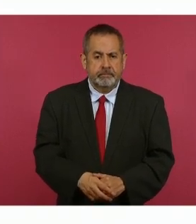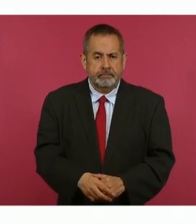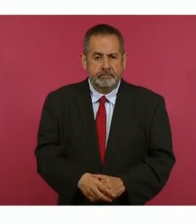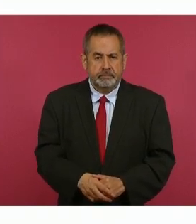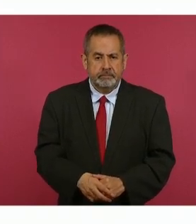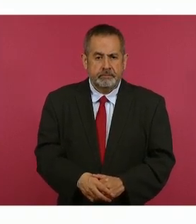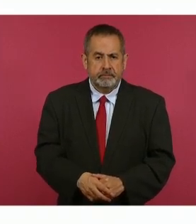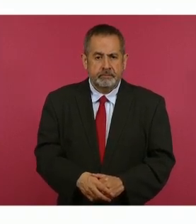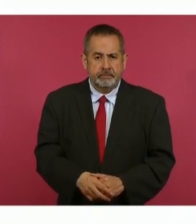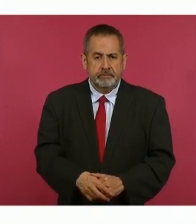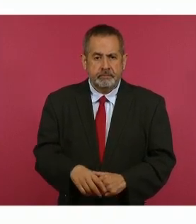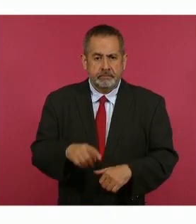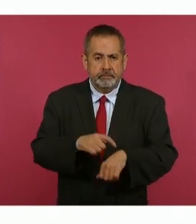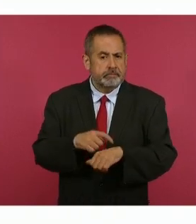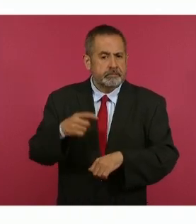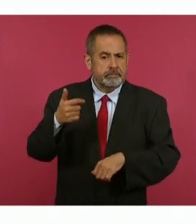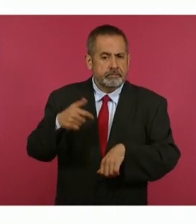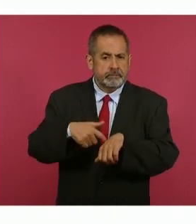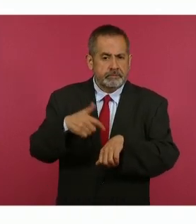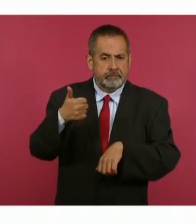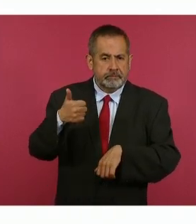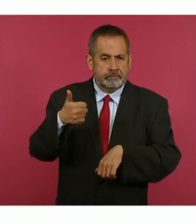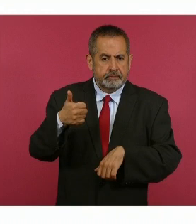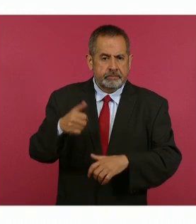Este es de las 6. 6.